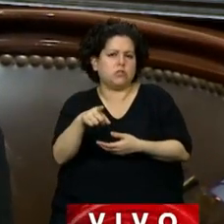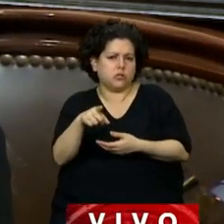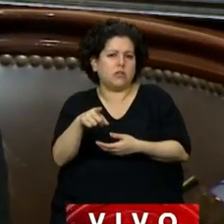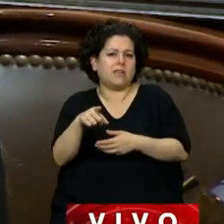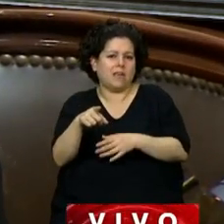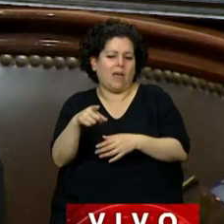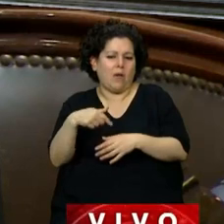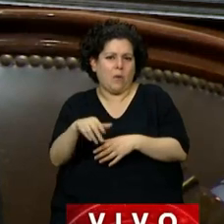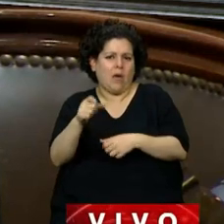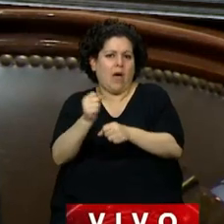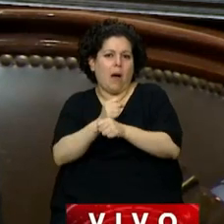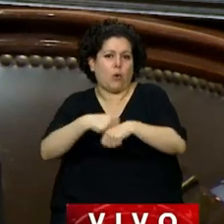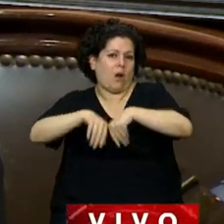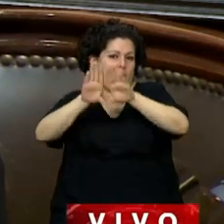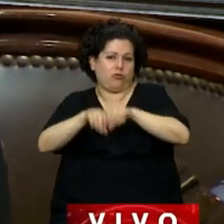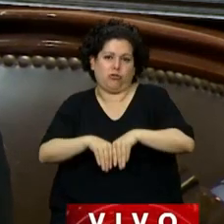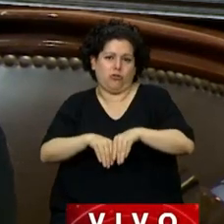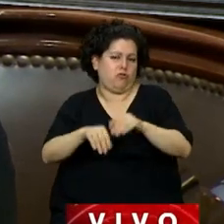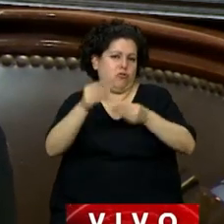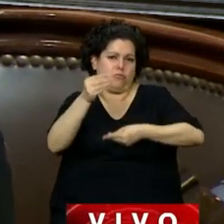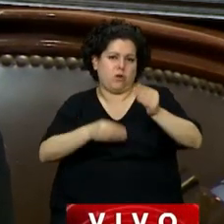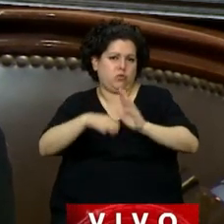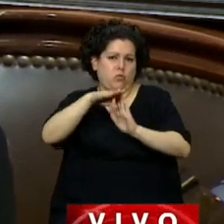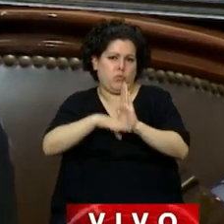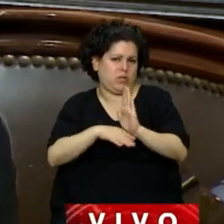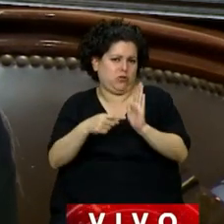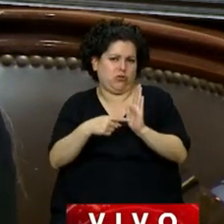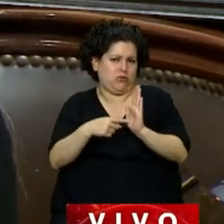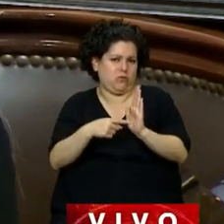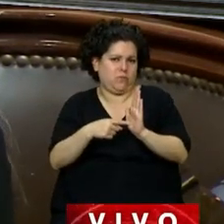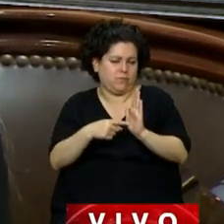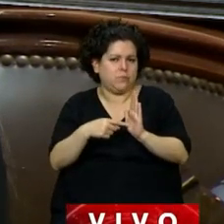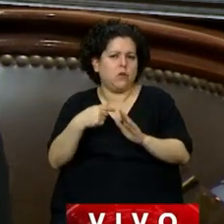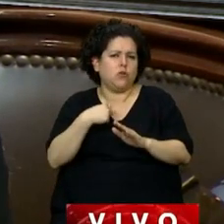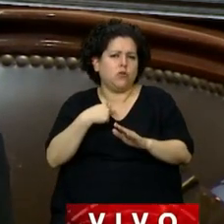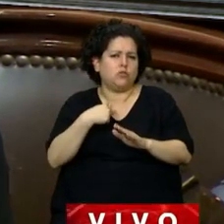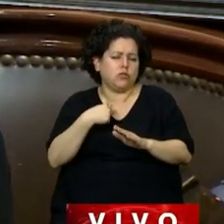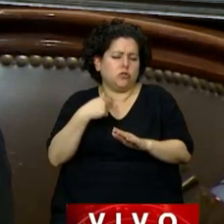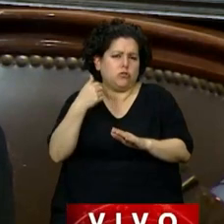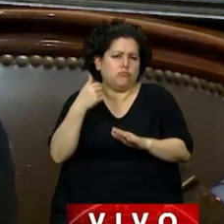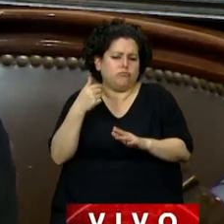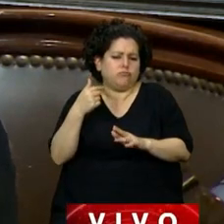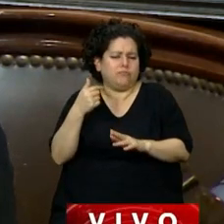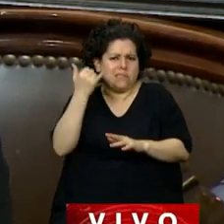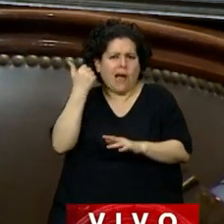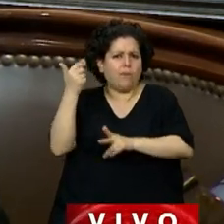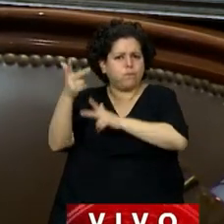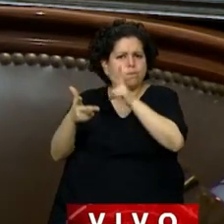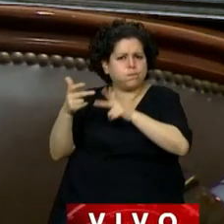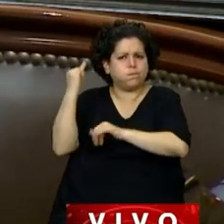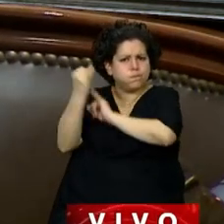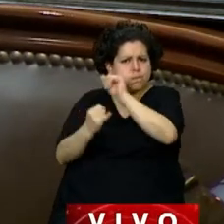que aprobemos en general esta ley de leyes. Ya lo han expuesto de manera